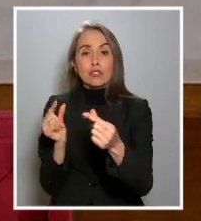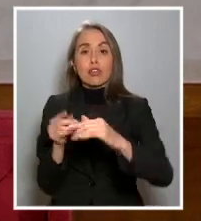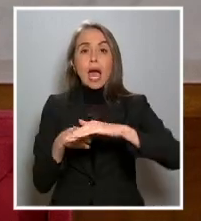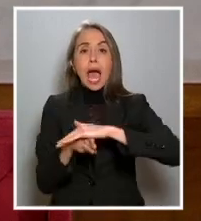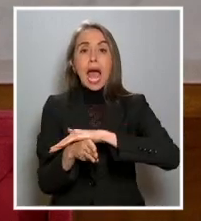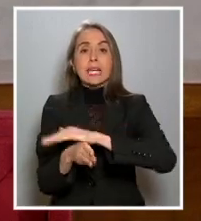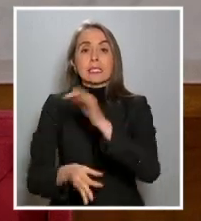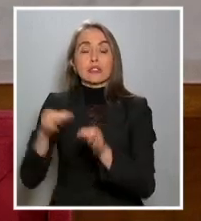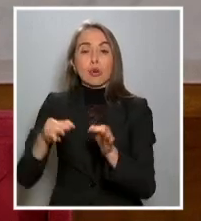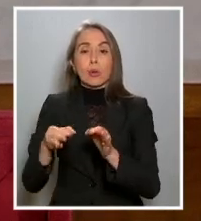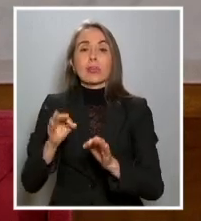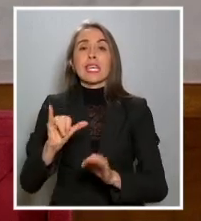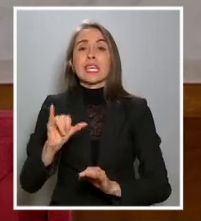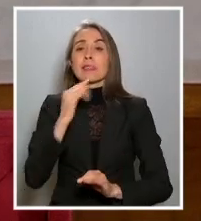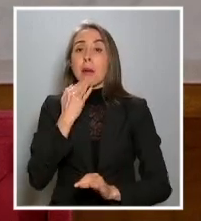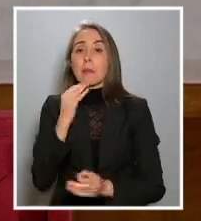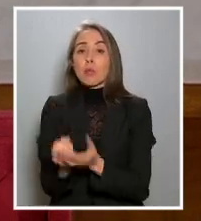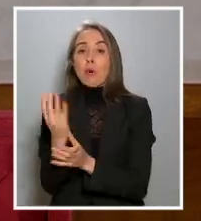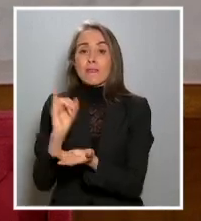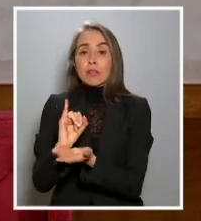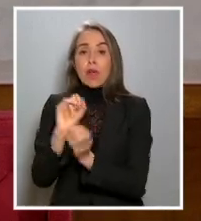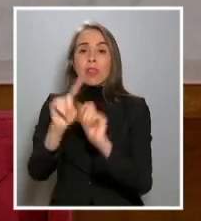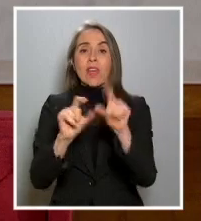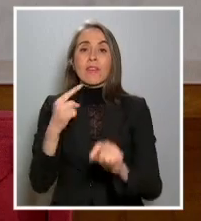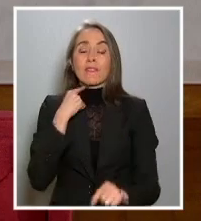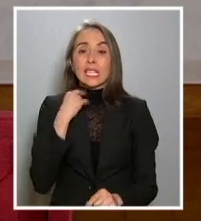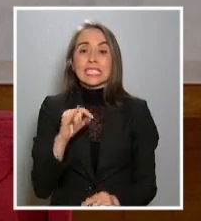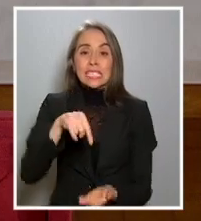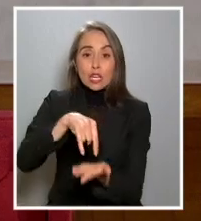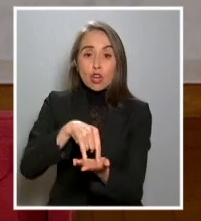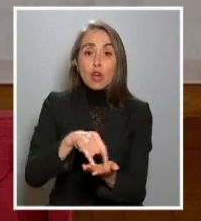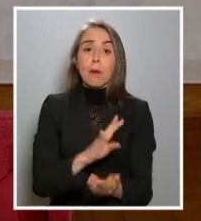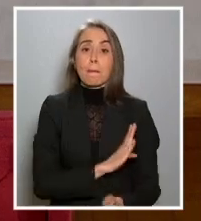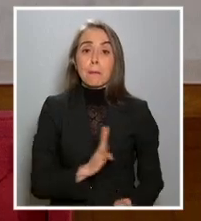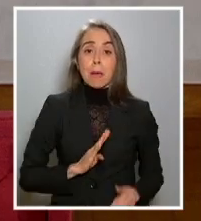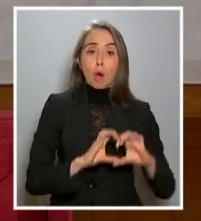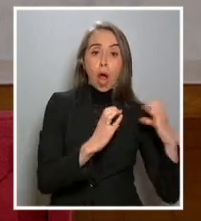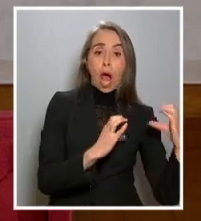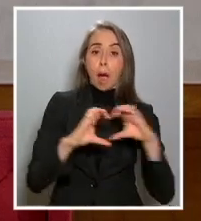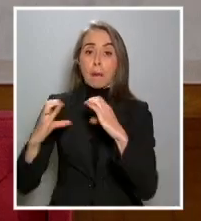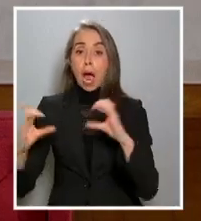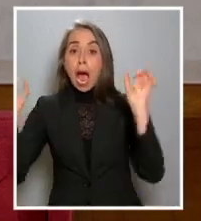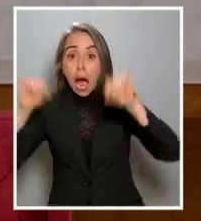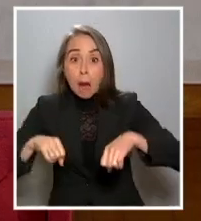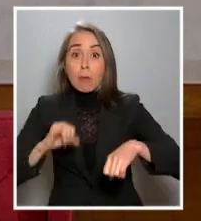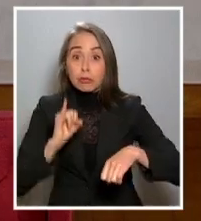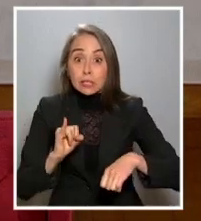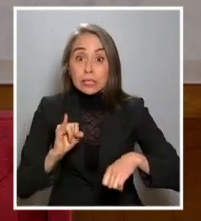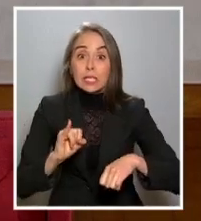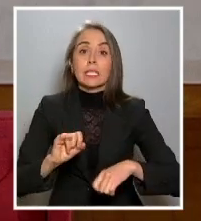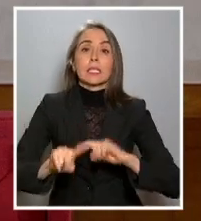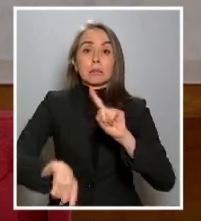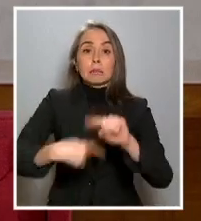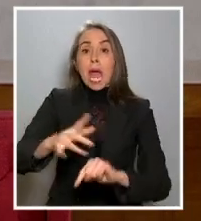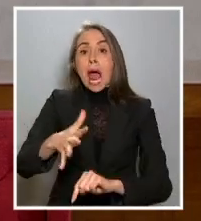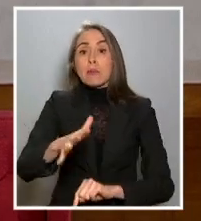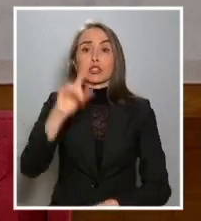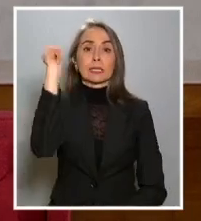la Justicia y la Defensoría de Víctimas, que si el Congreso lo tiene a bien, podría estar aprobado de aquí a